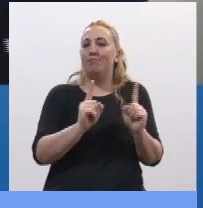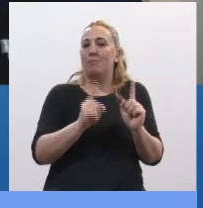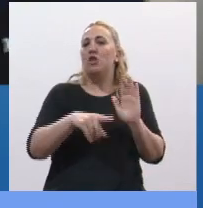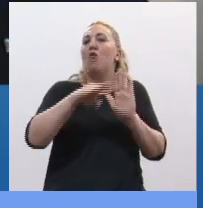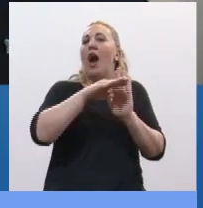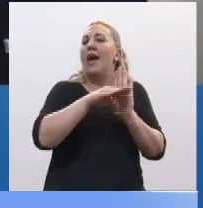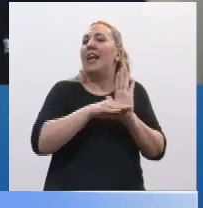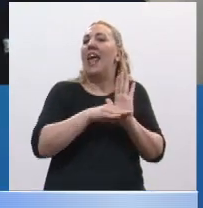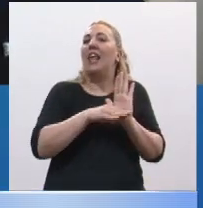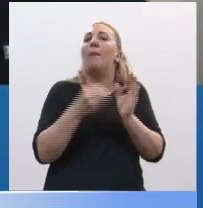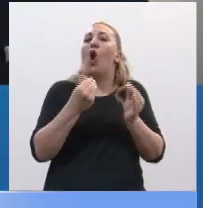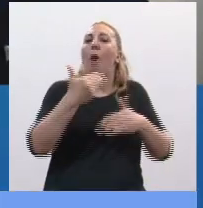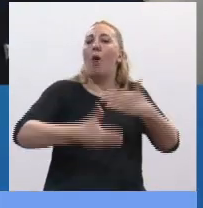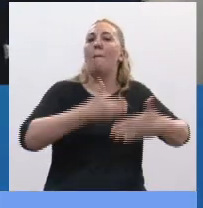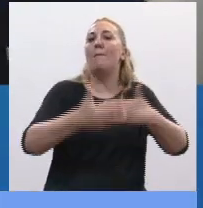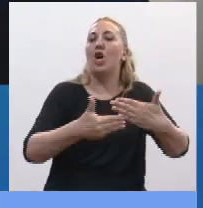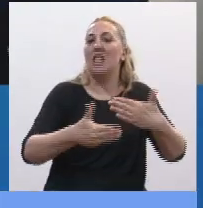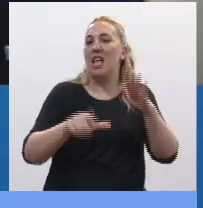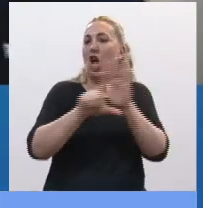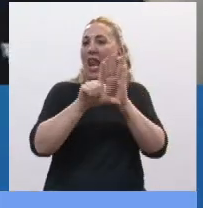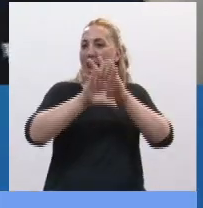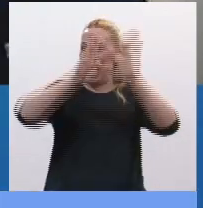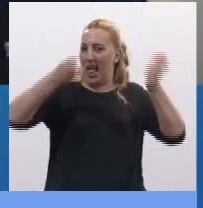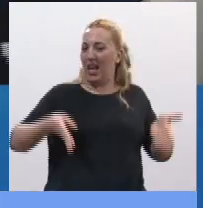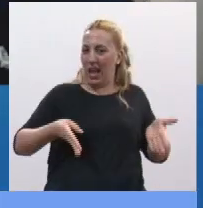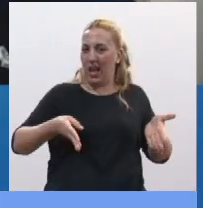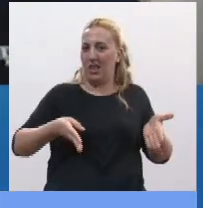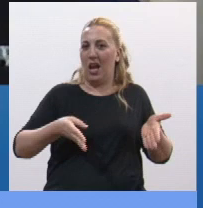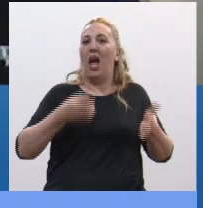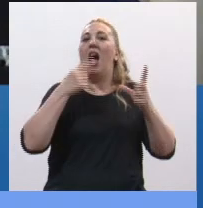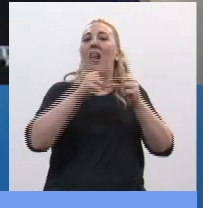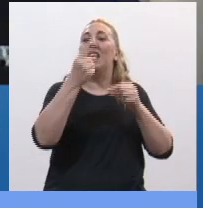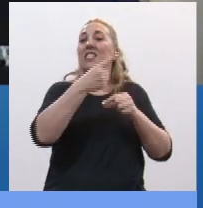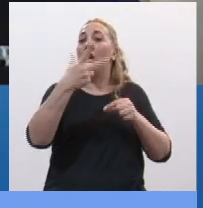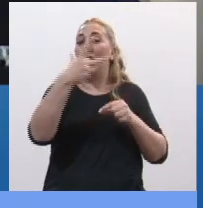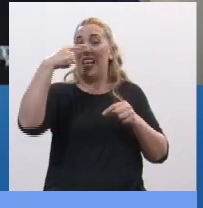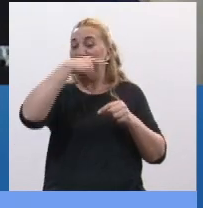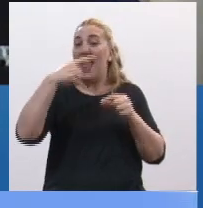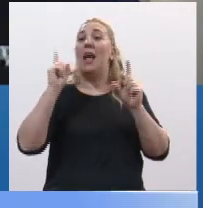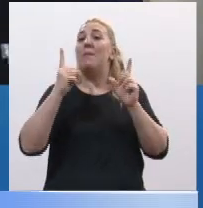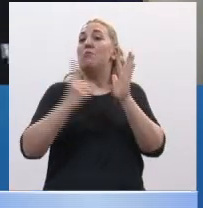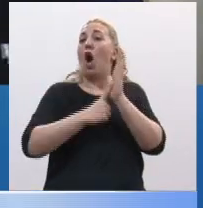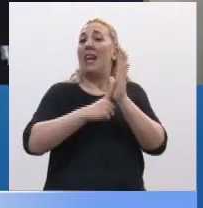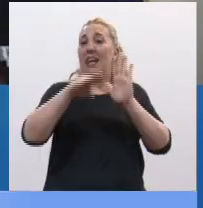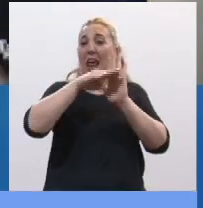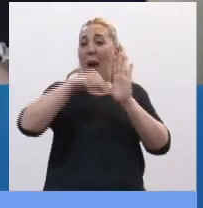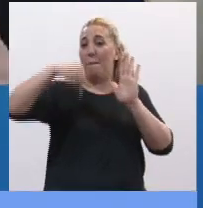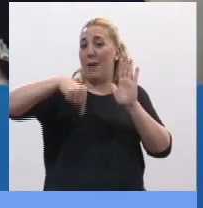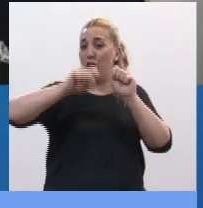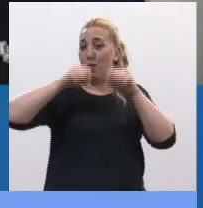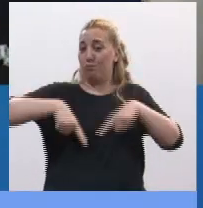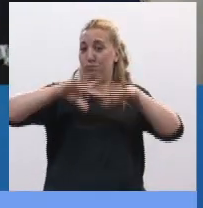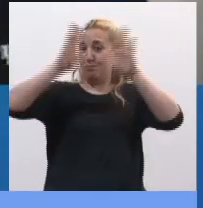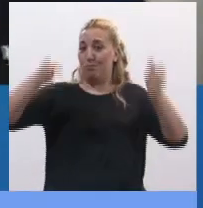régimen procesal legislativo. No solo resulta improcedente de acuerdo al 137 de nuestro reglamento interno, sino que además